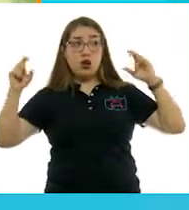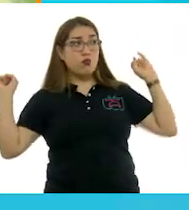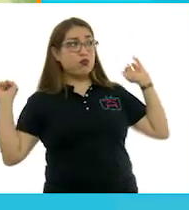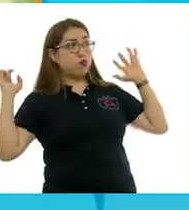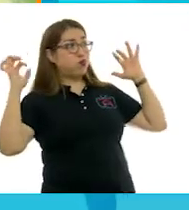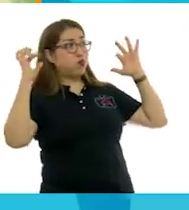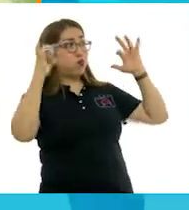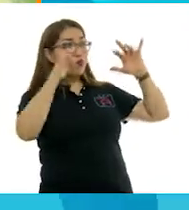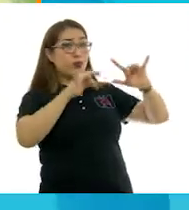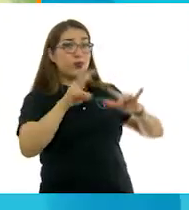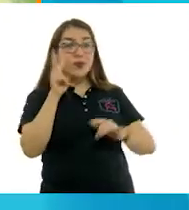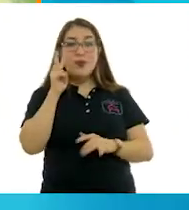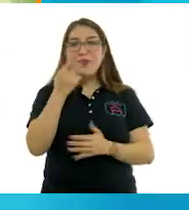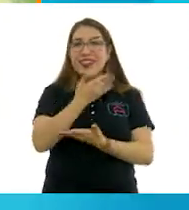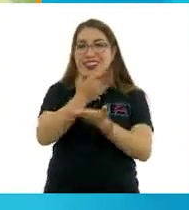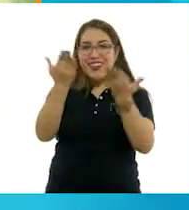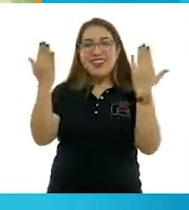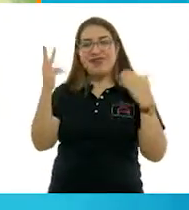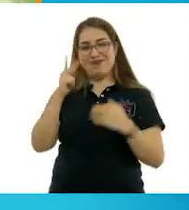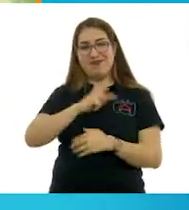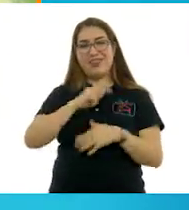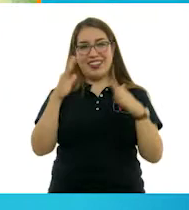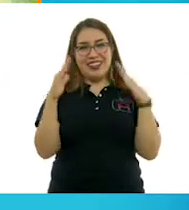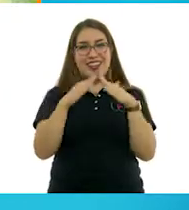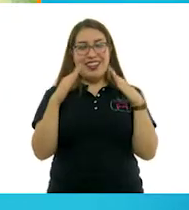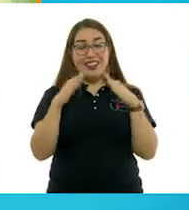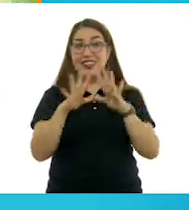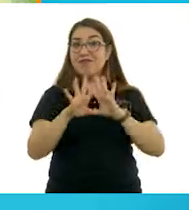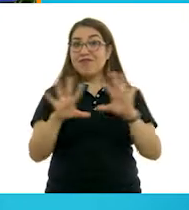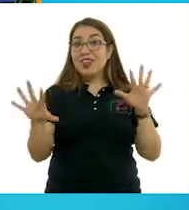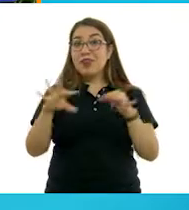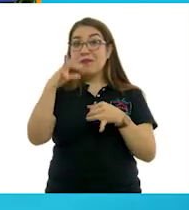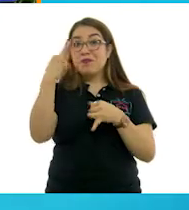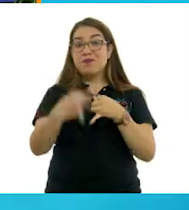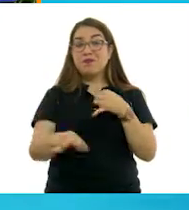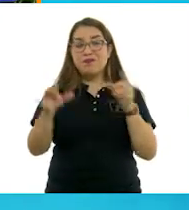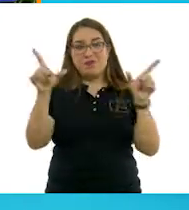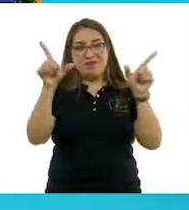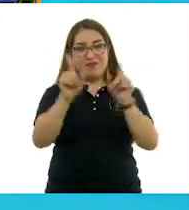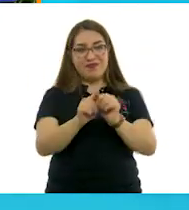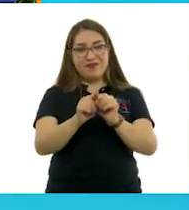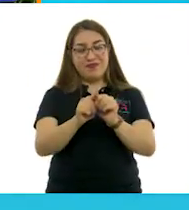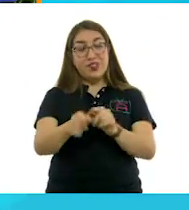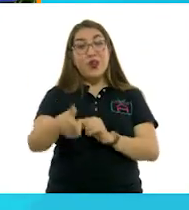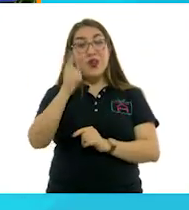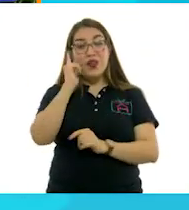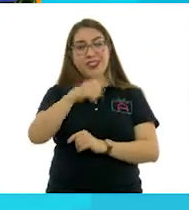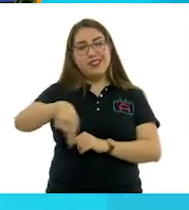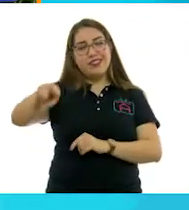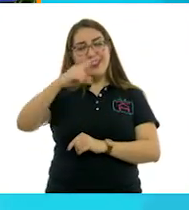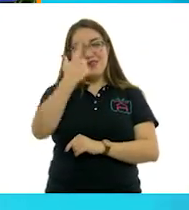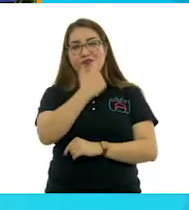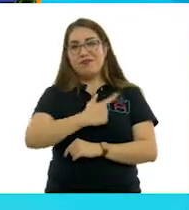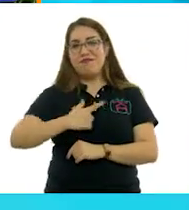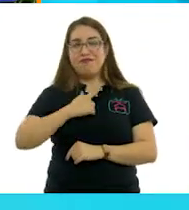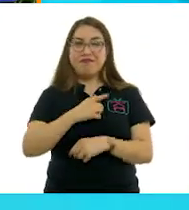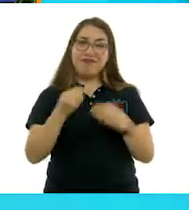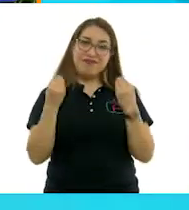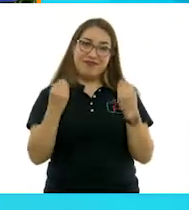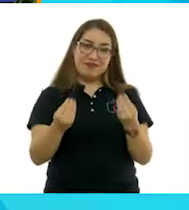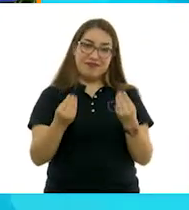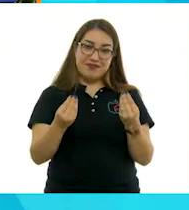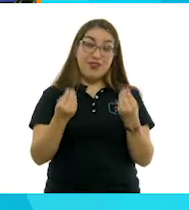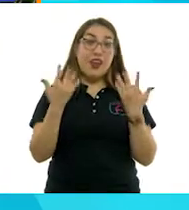aquí, en mi casa. Hemos terminado el recorrido, niñas y niños. Espero les haya gustado mucho